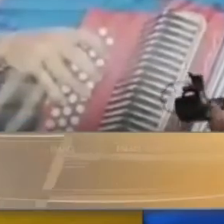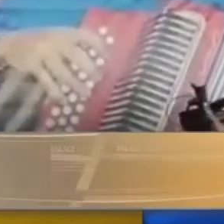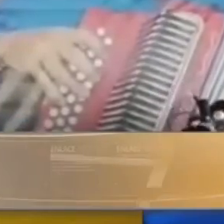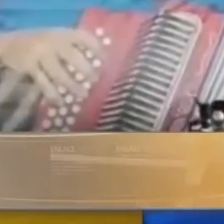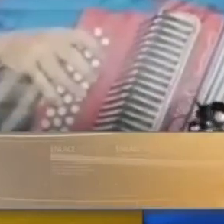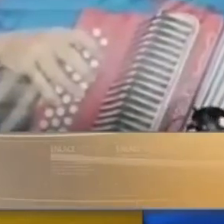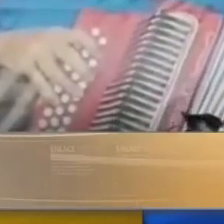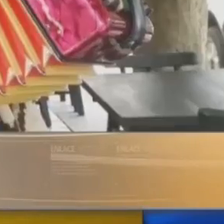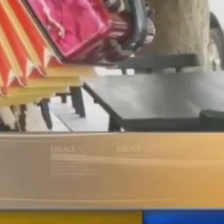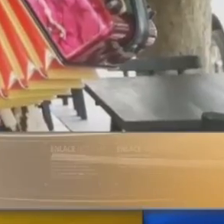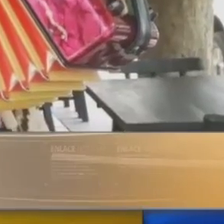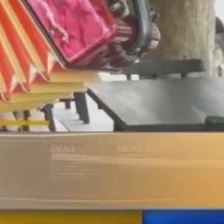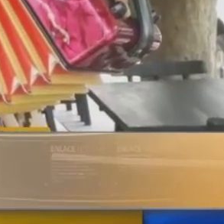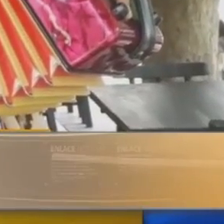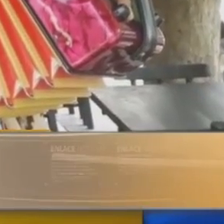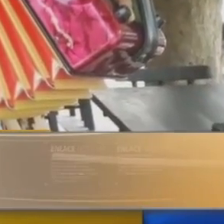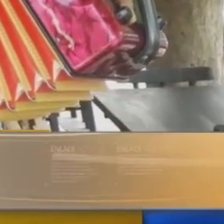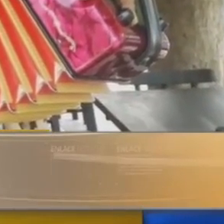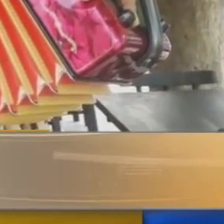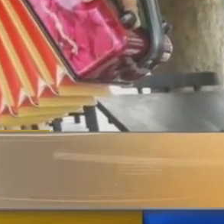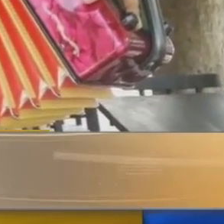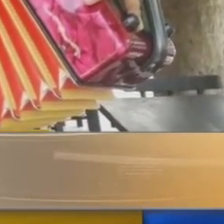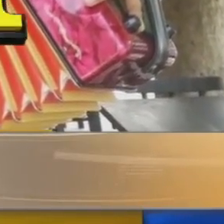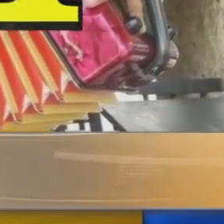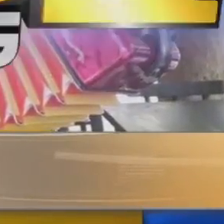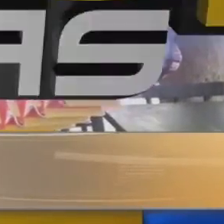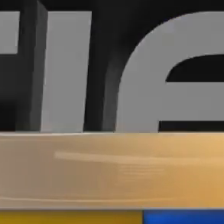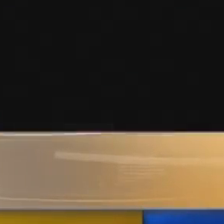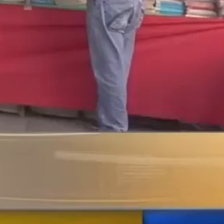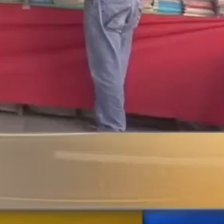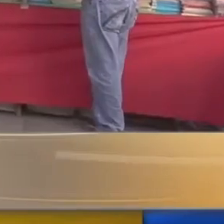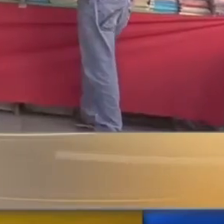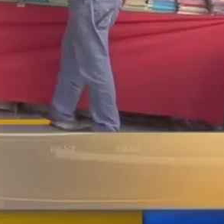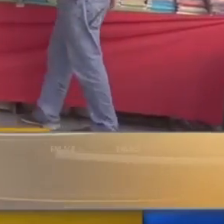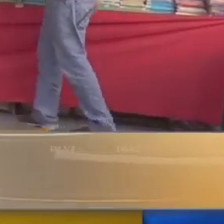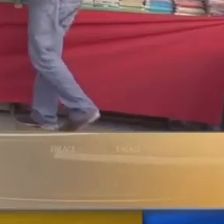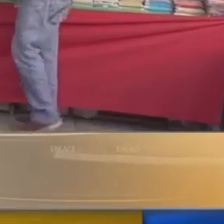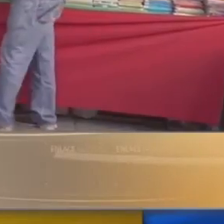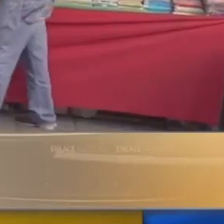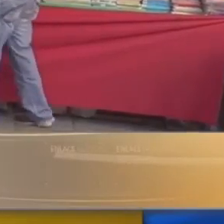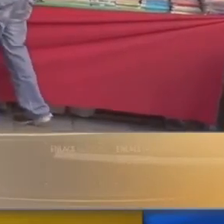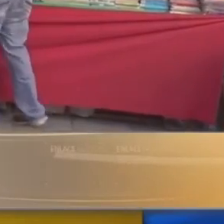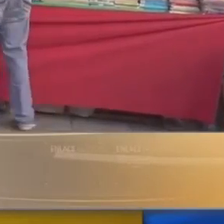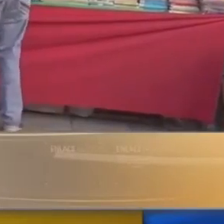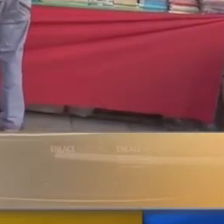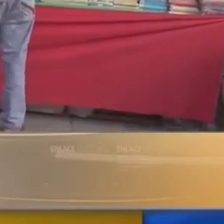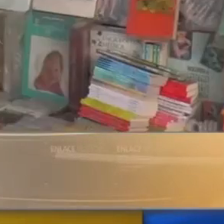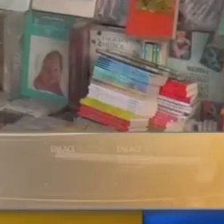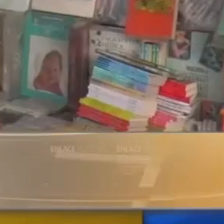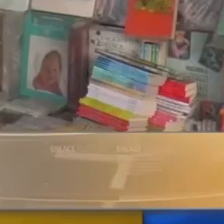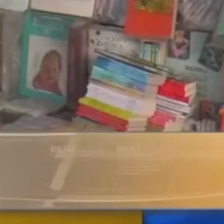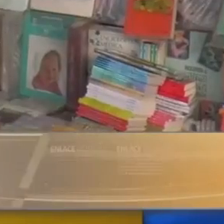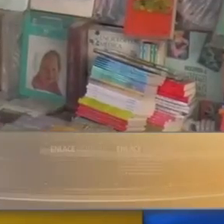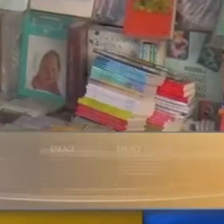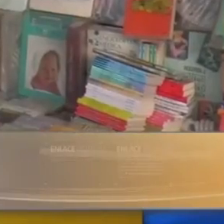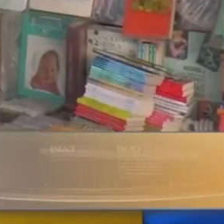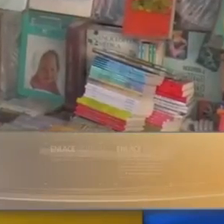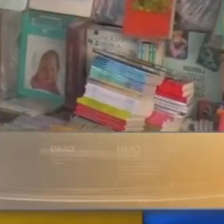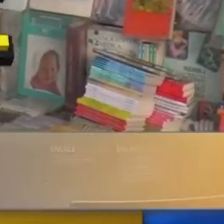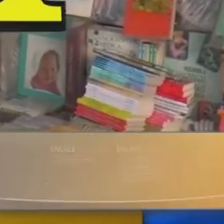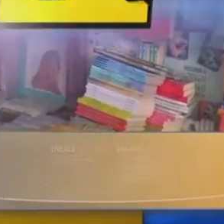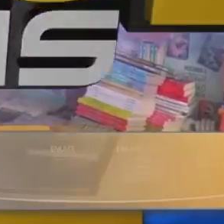anuncia el lanzamiento de su trabajo discográfico, titulado No es secreto. Se cumple en el Parque Uribe la tradicional Feria del Libro, estará hasta el